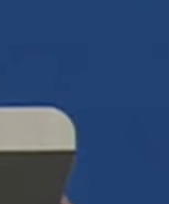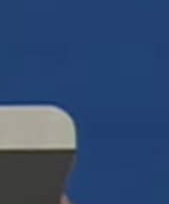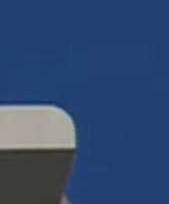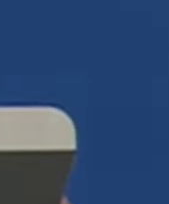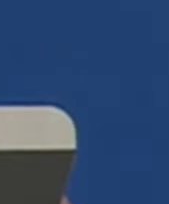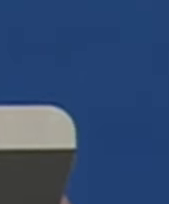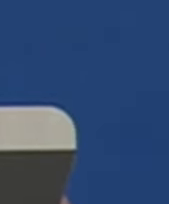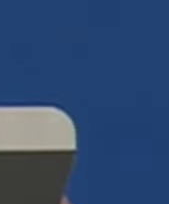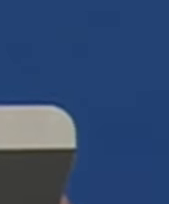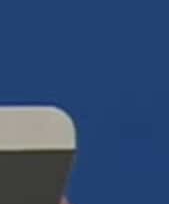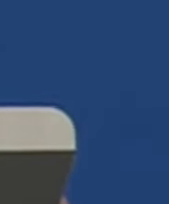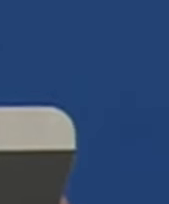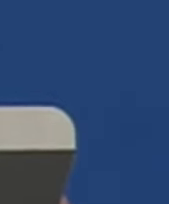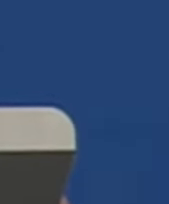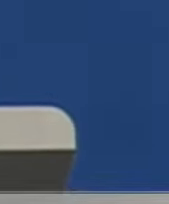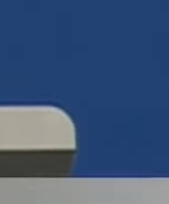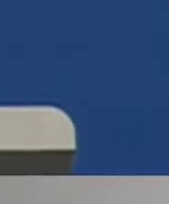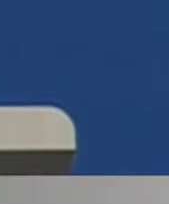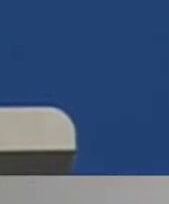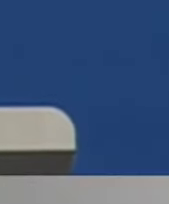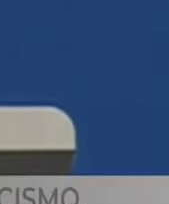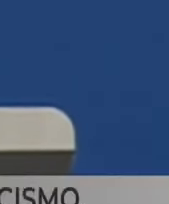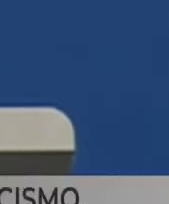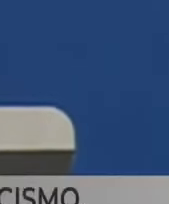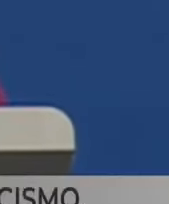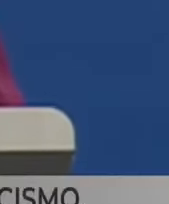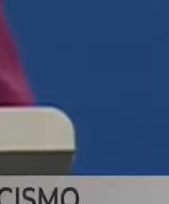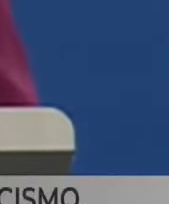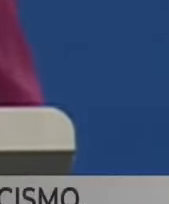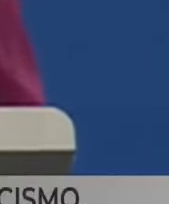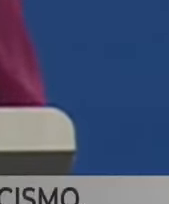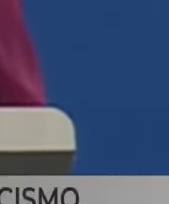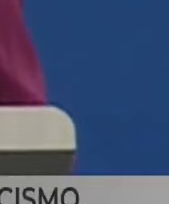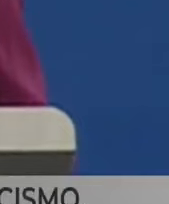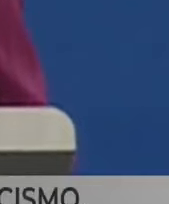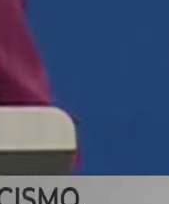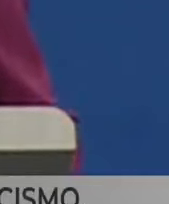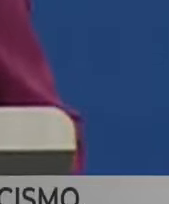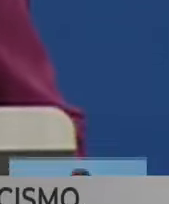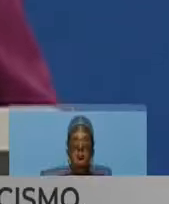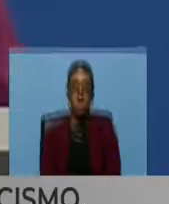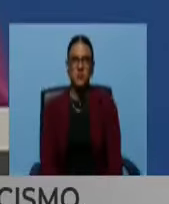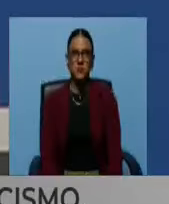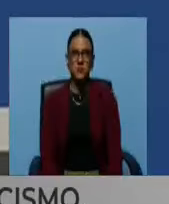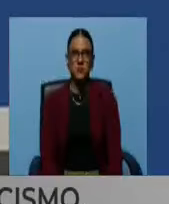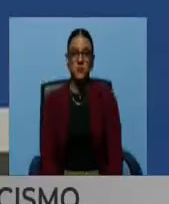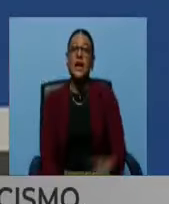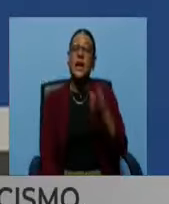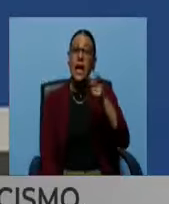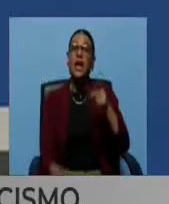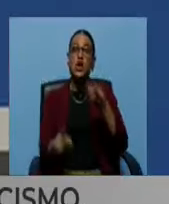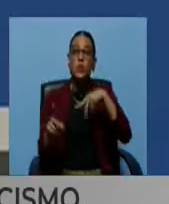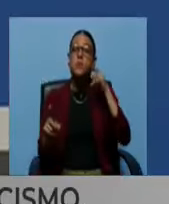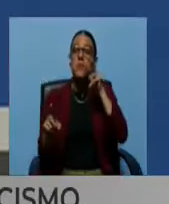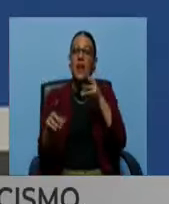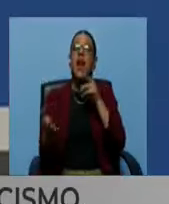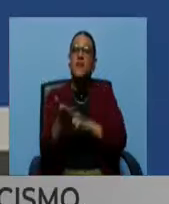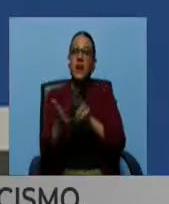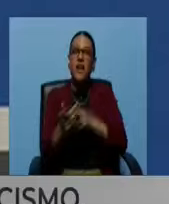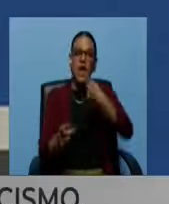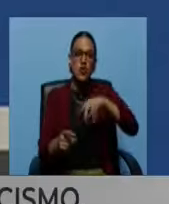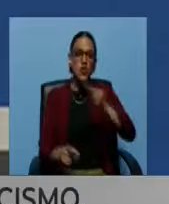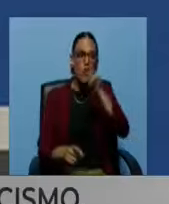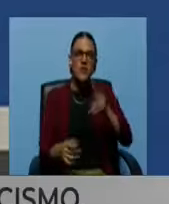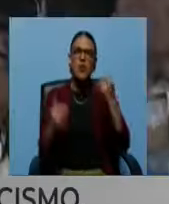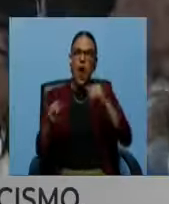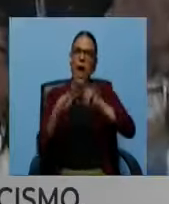ver que es un país que está en tranquilidad, que es un país que está en paz, que es un país donde